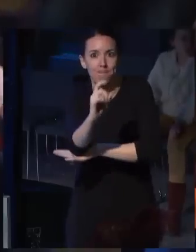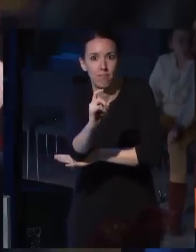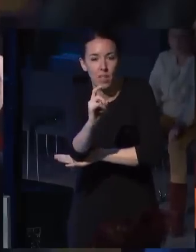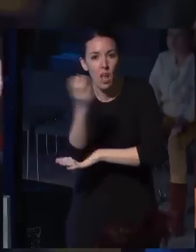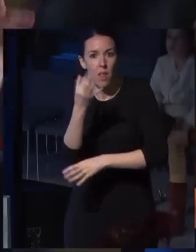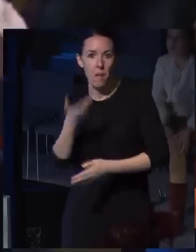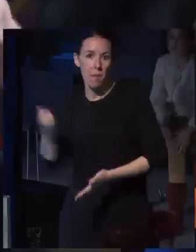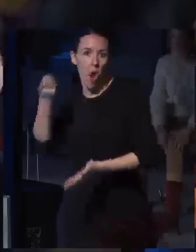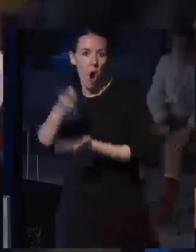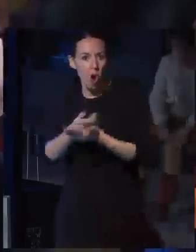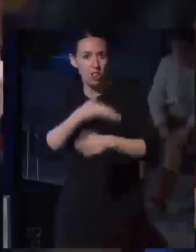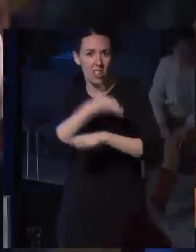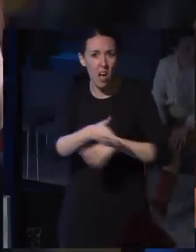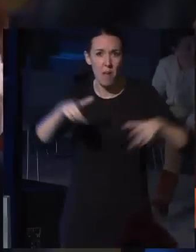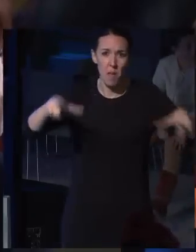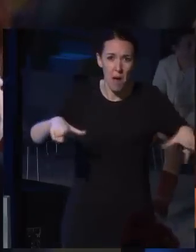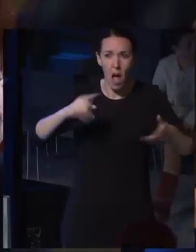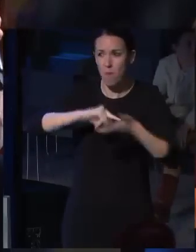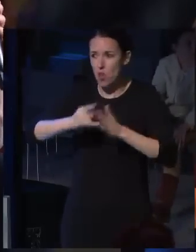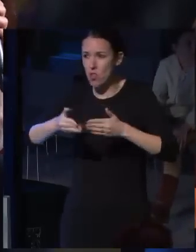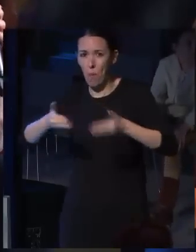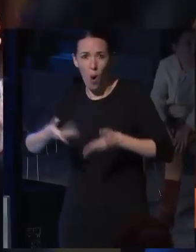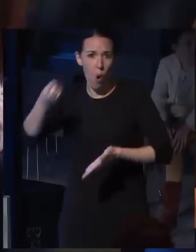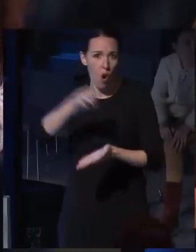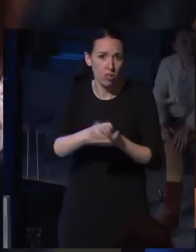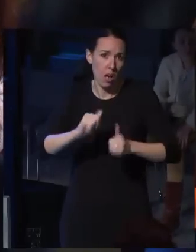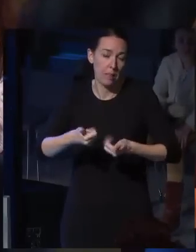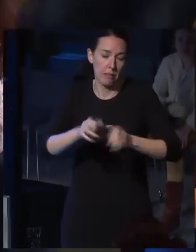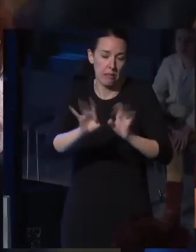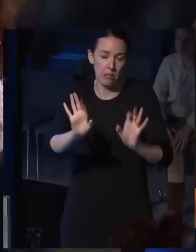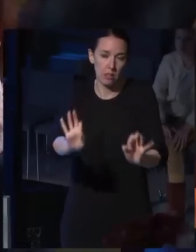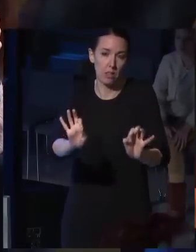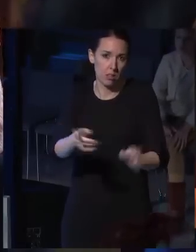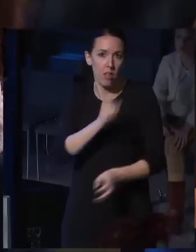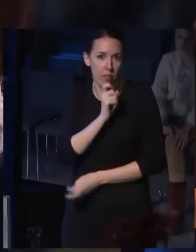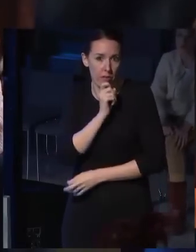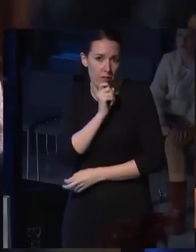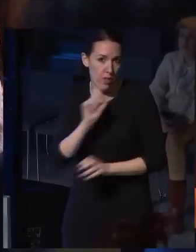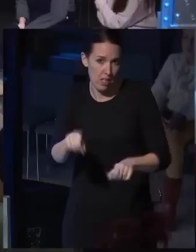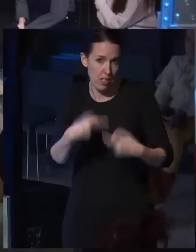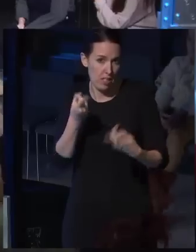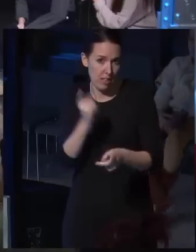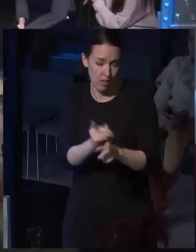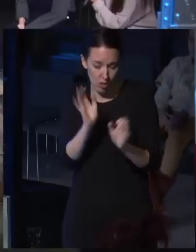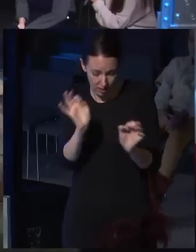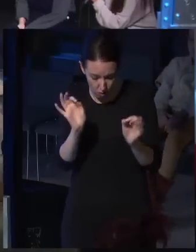teníamos que volver al estudio, tenía que volver a abrir el proyecto, o sea, como que claro, es complicado y antinatural,